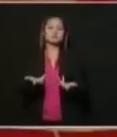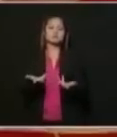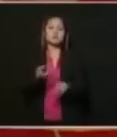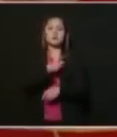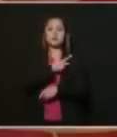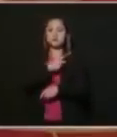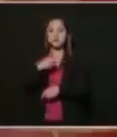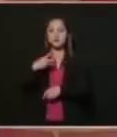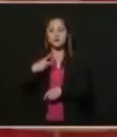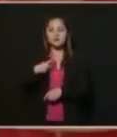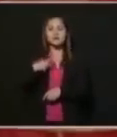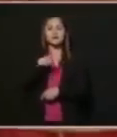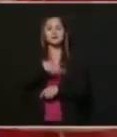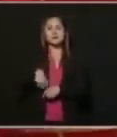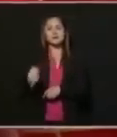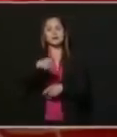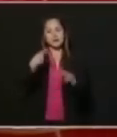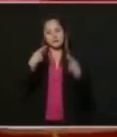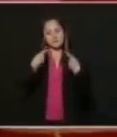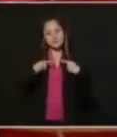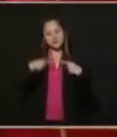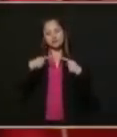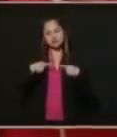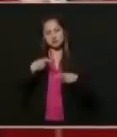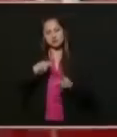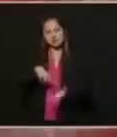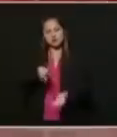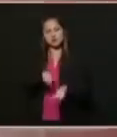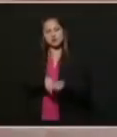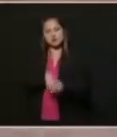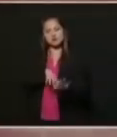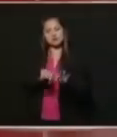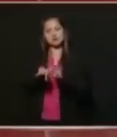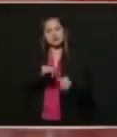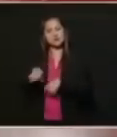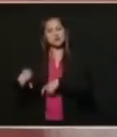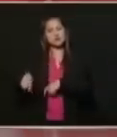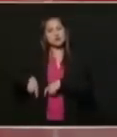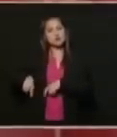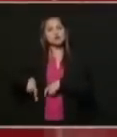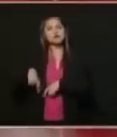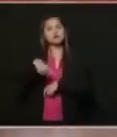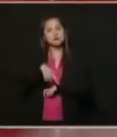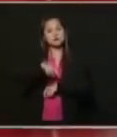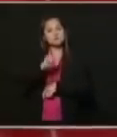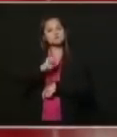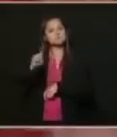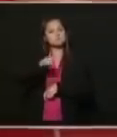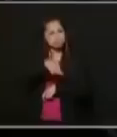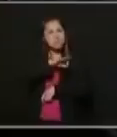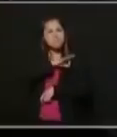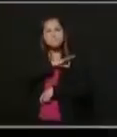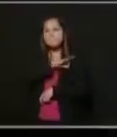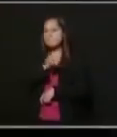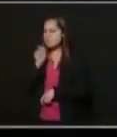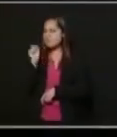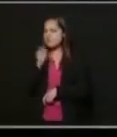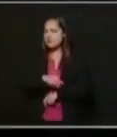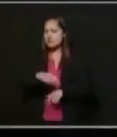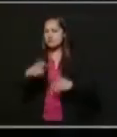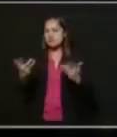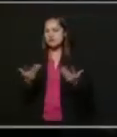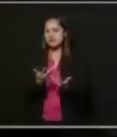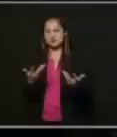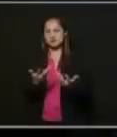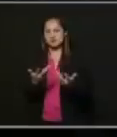trabajo y la capacidad profesional de los servidores públicos. Se